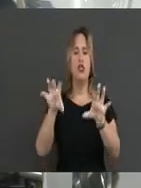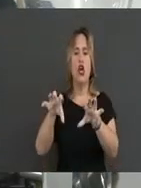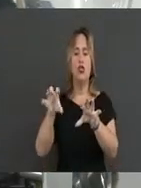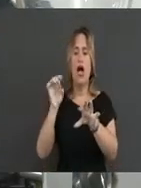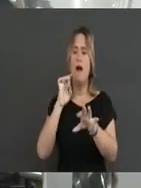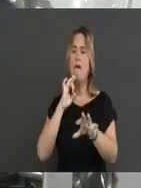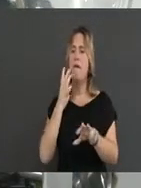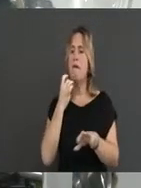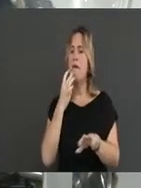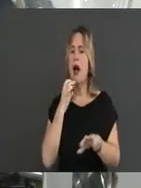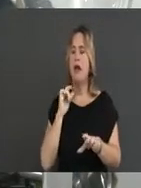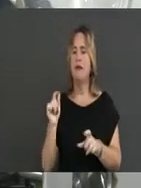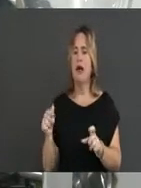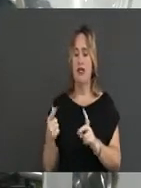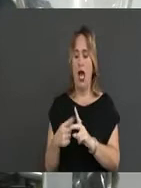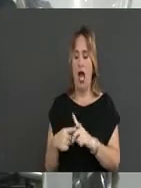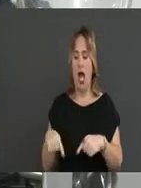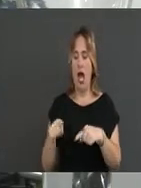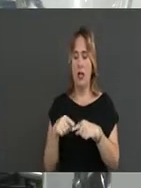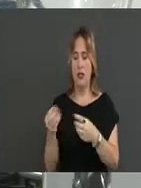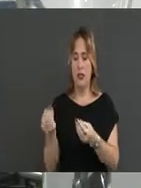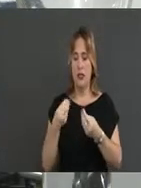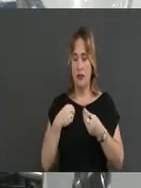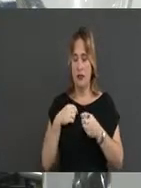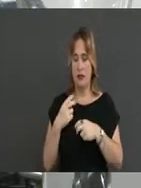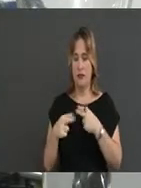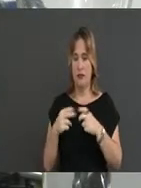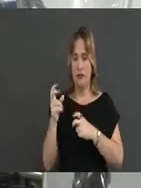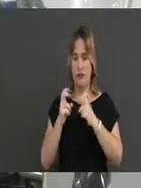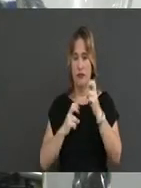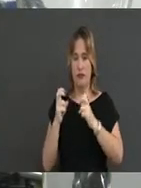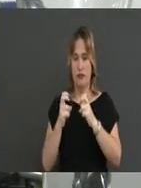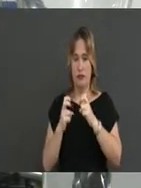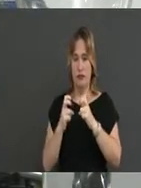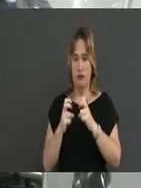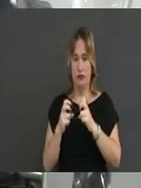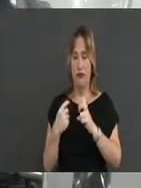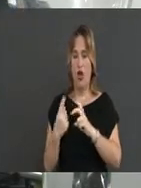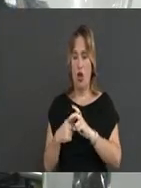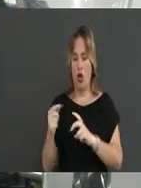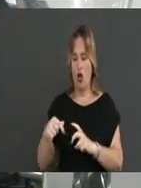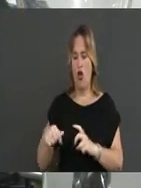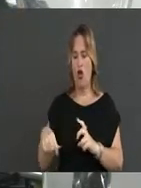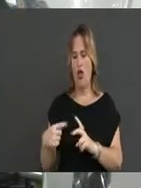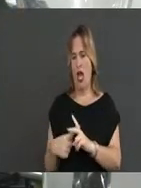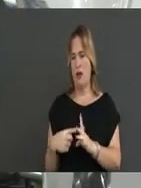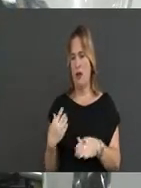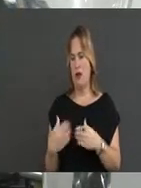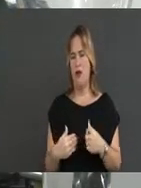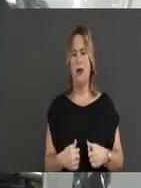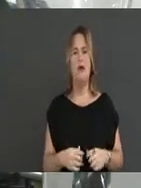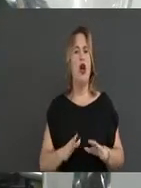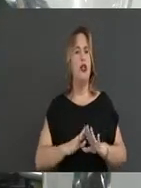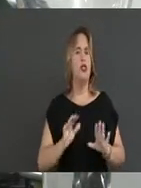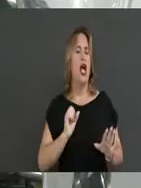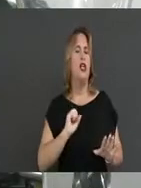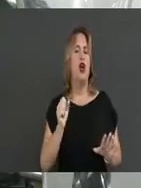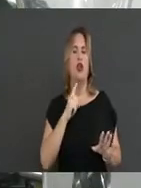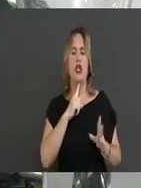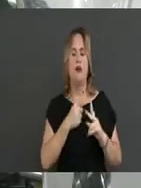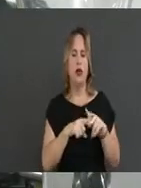que repito, tiene la variante de recibir por estaciones de bombeo, que hoy tienen dificultades. Ya logramos